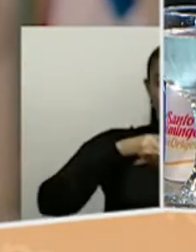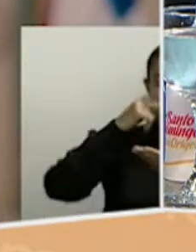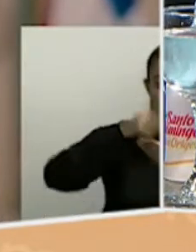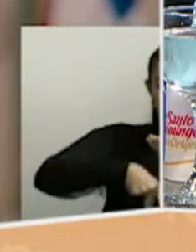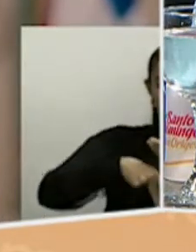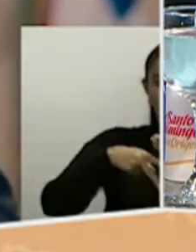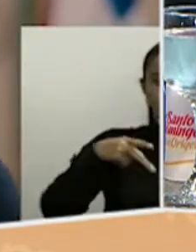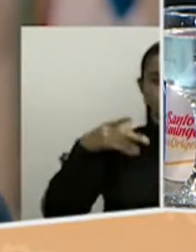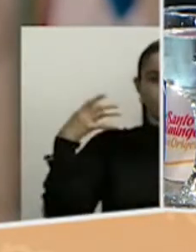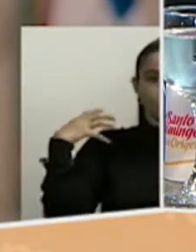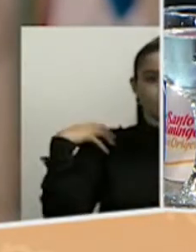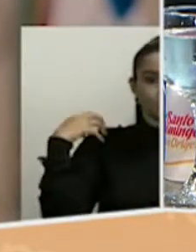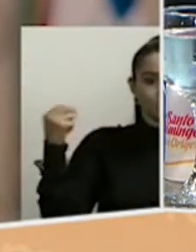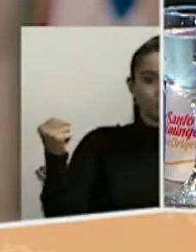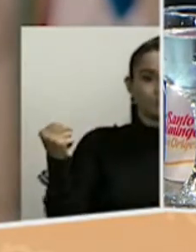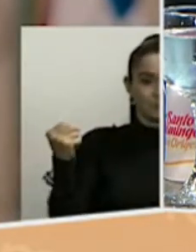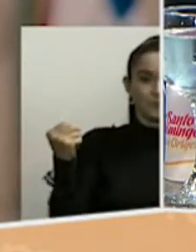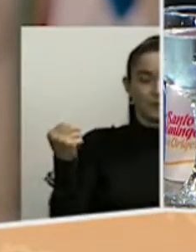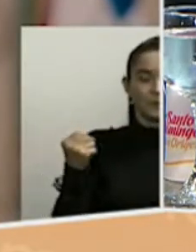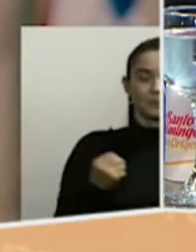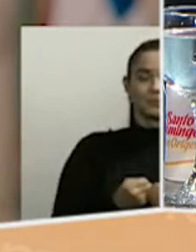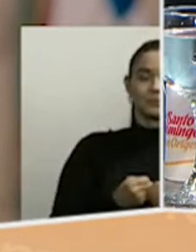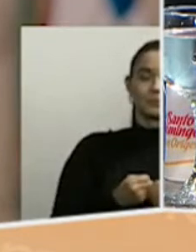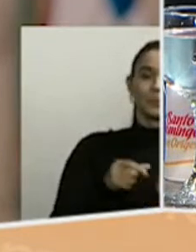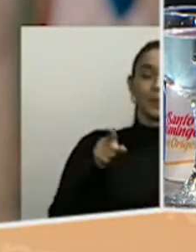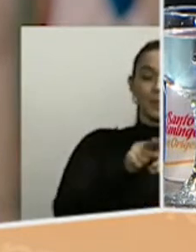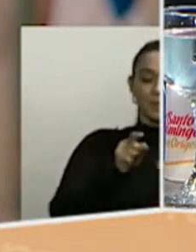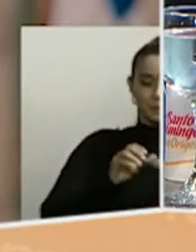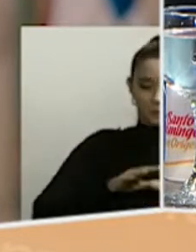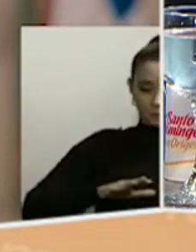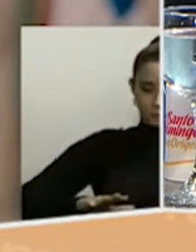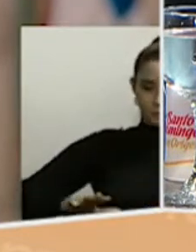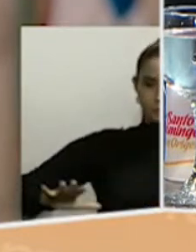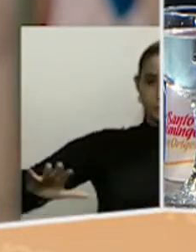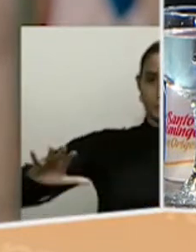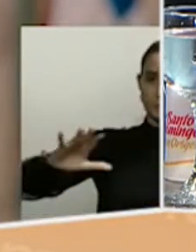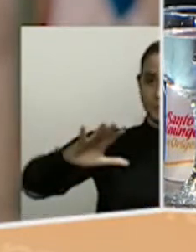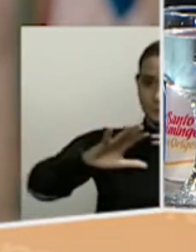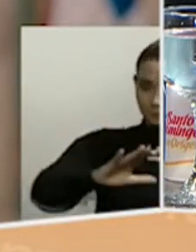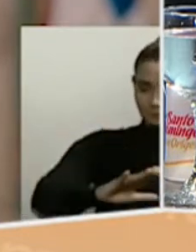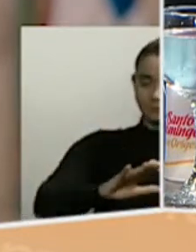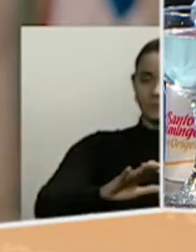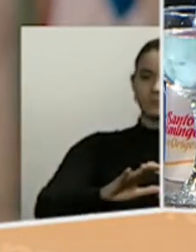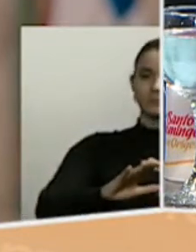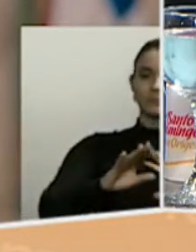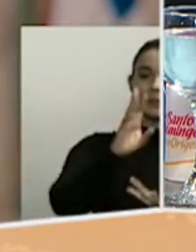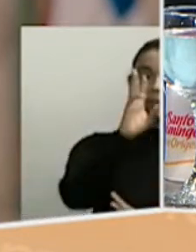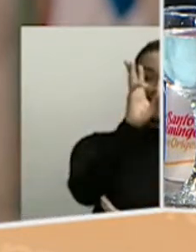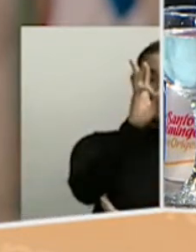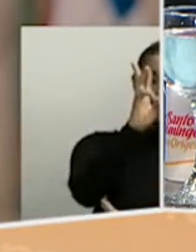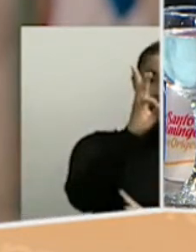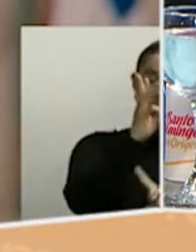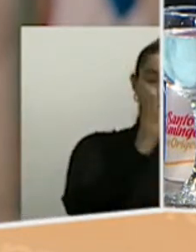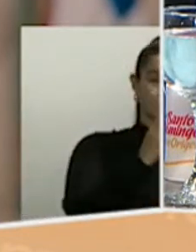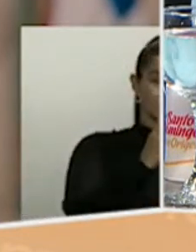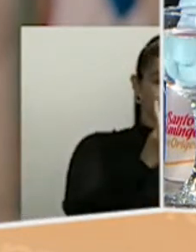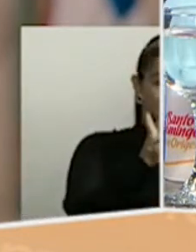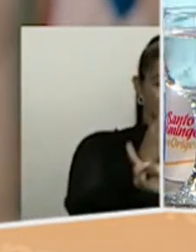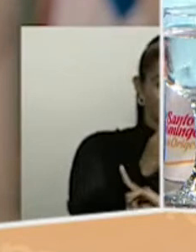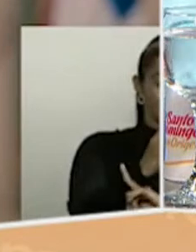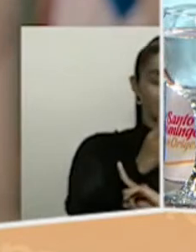movimiento que vivimos a su momento de despedir al presidente en el aeropuerto punta cana emma caro que el tic